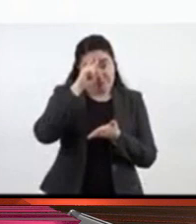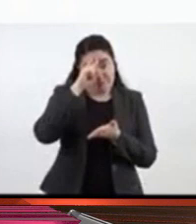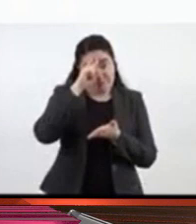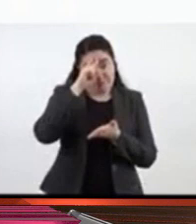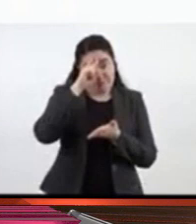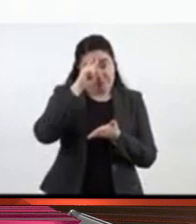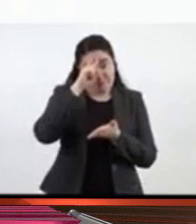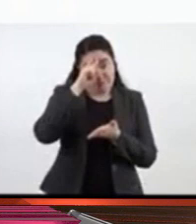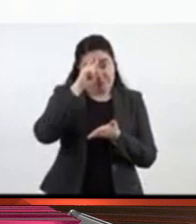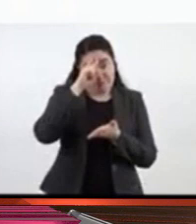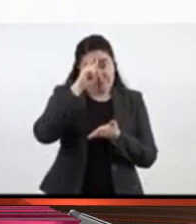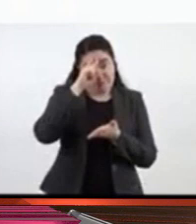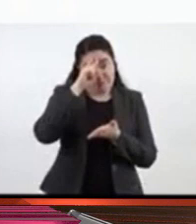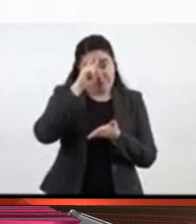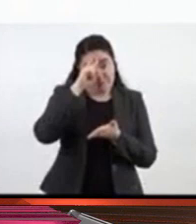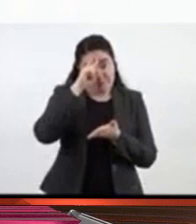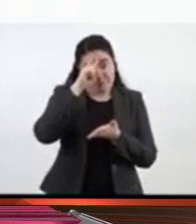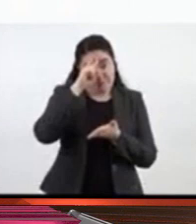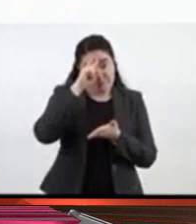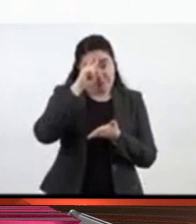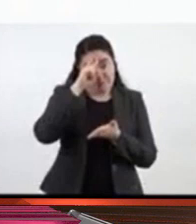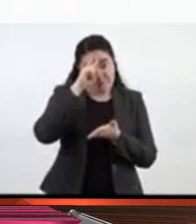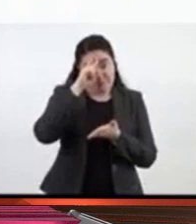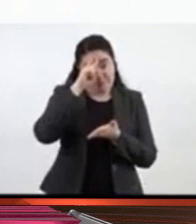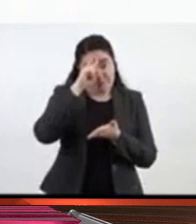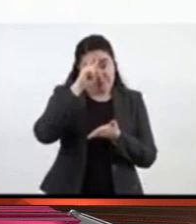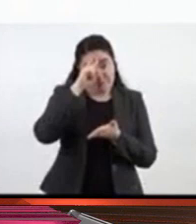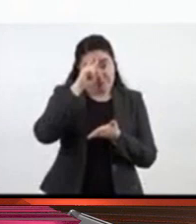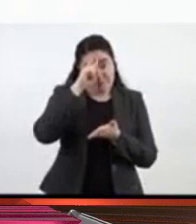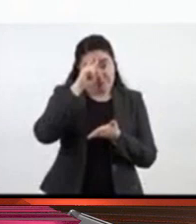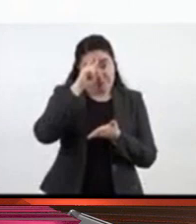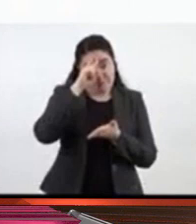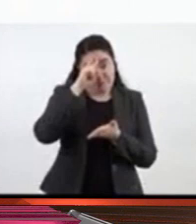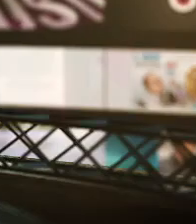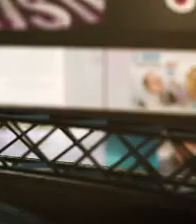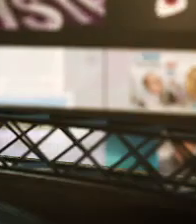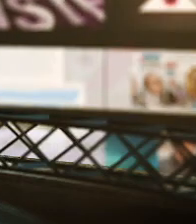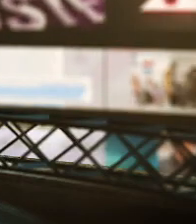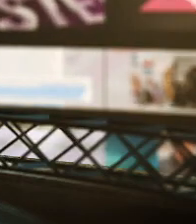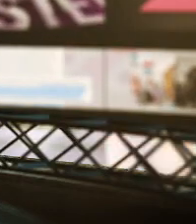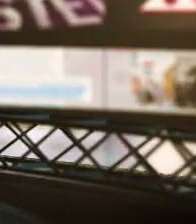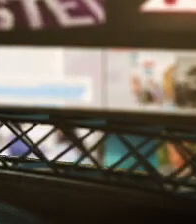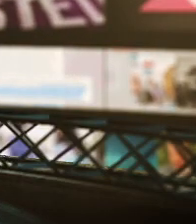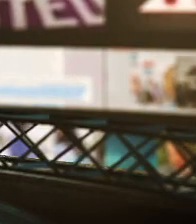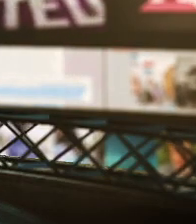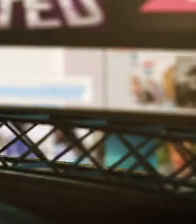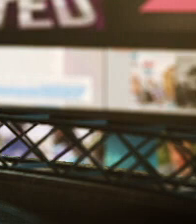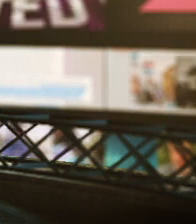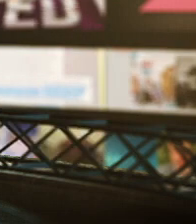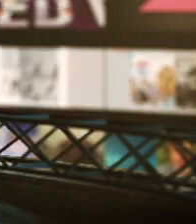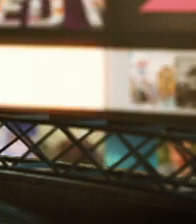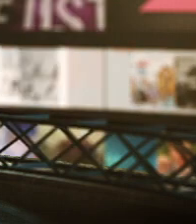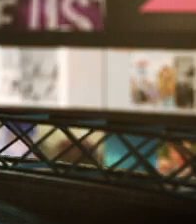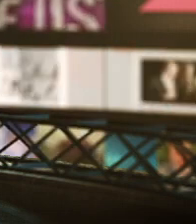o más y vives en la Ciudad de México, debes de comunicarte a Locatel para registrarte y recibir una cita de vacunación. De igual manera, la doctora Sheinbaum informó que las